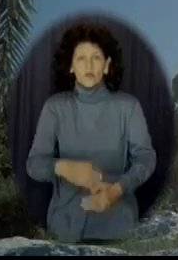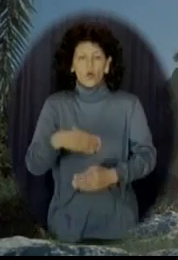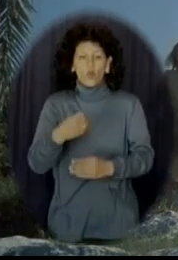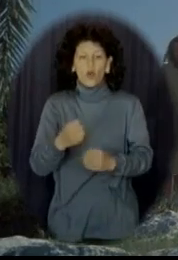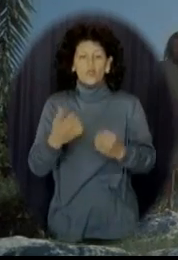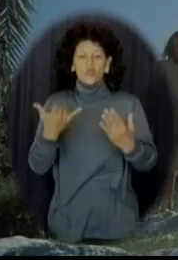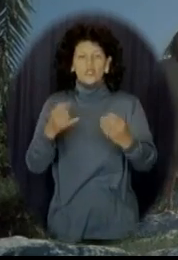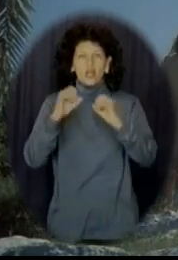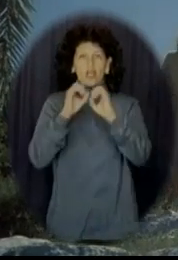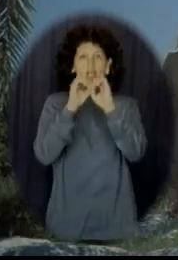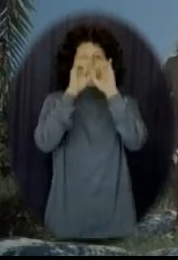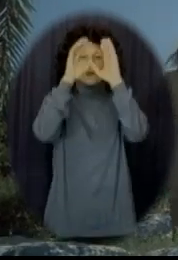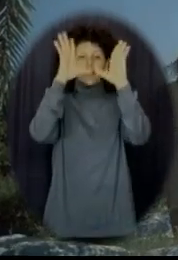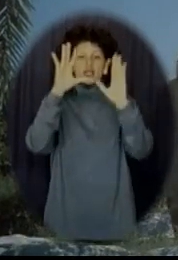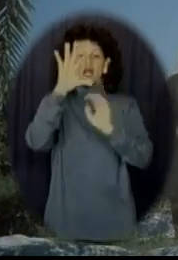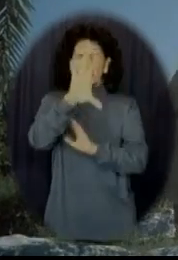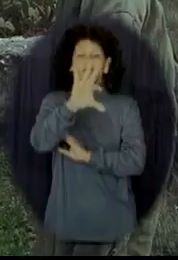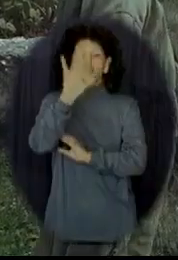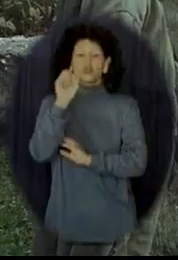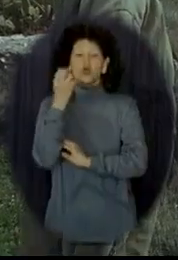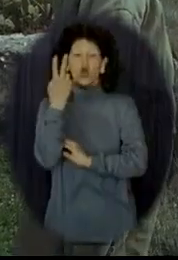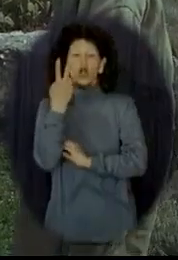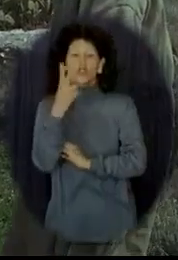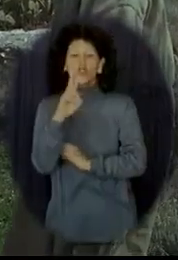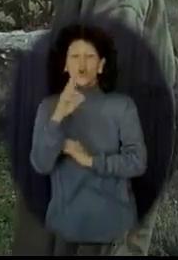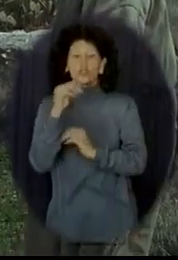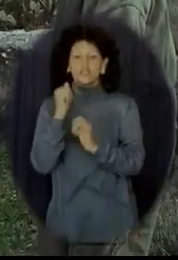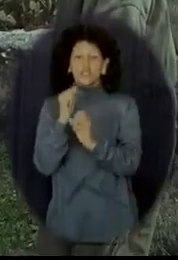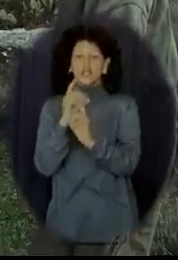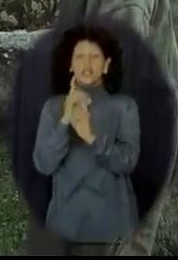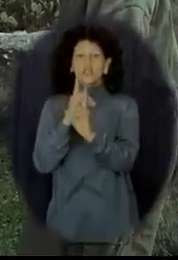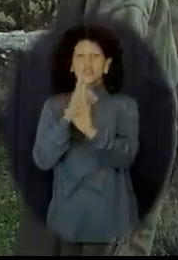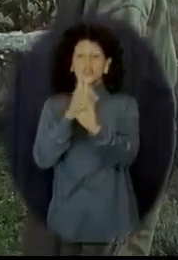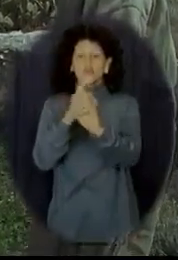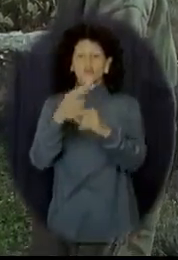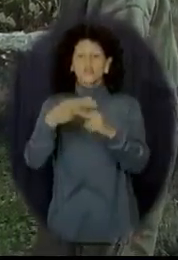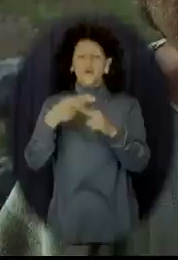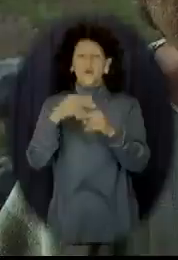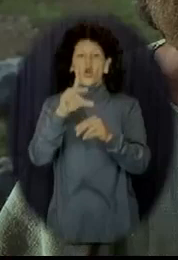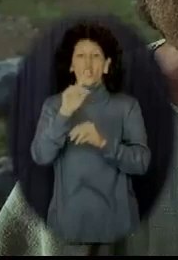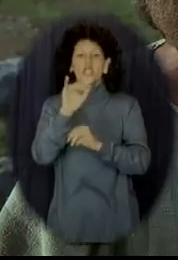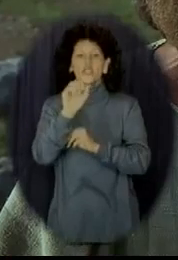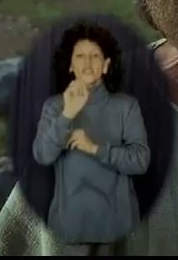Cuando se hizo de día, escogió a 12 de ellos, a quienes llamó apóstoles.